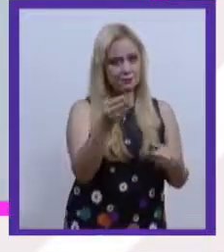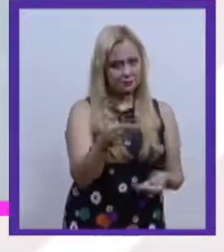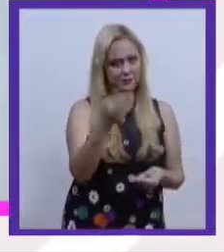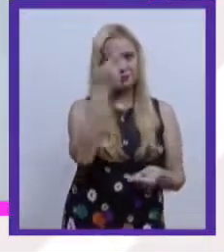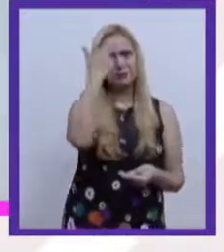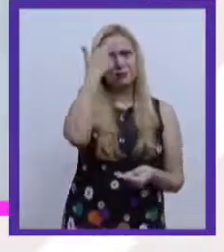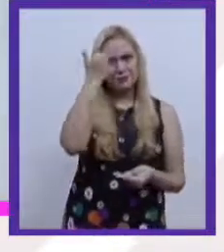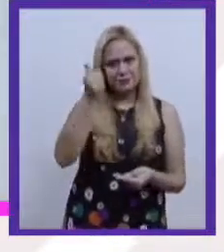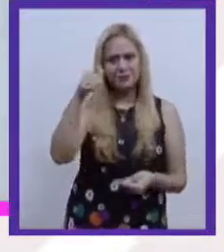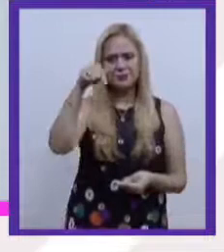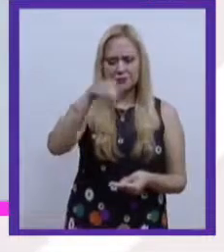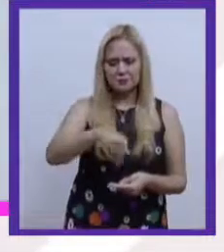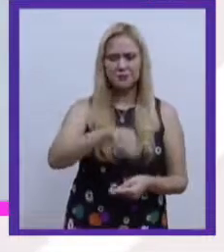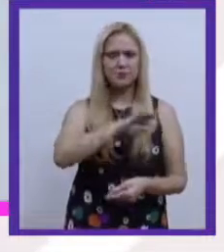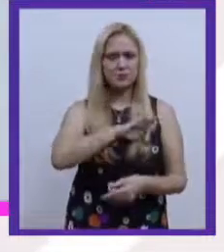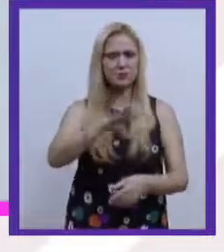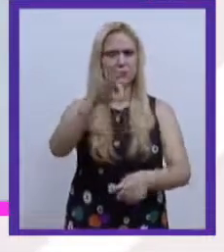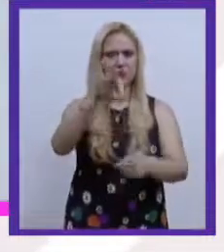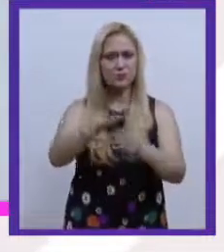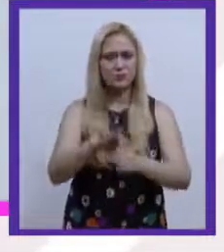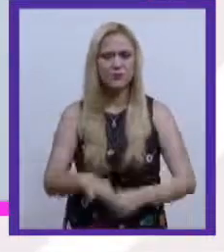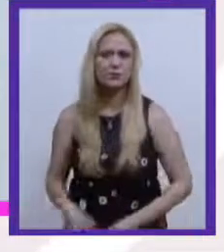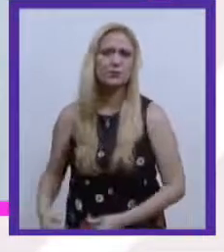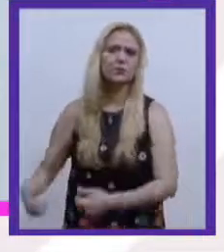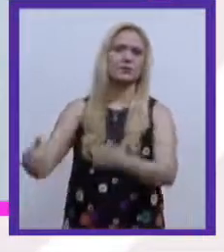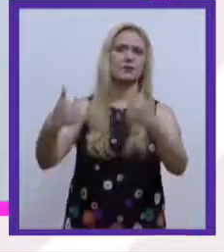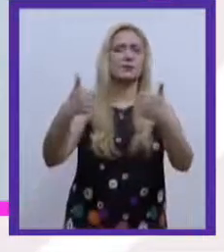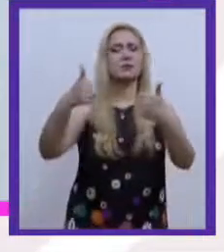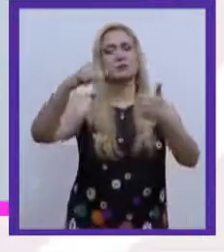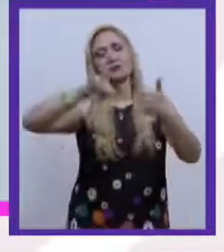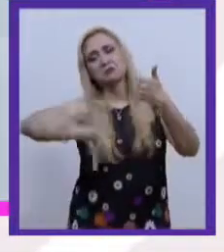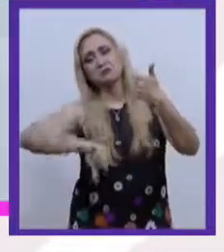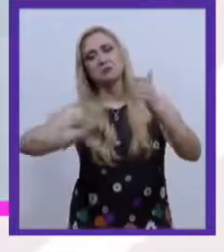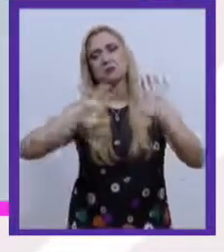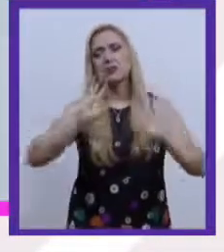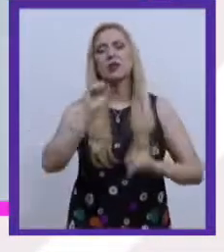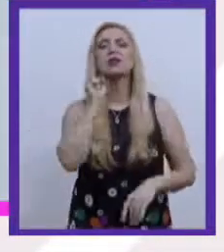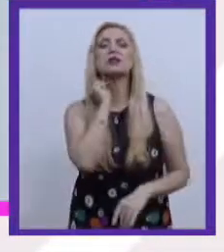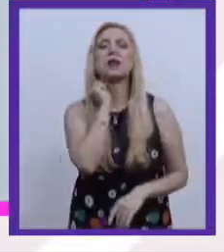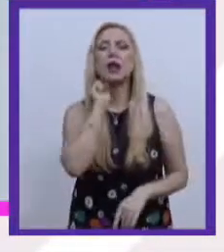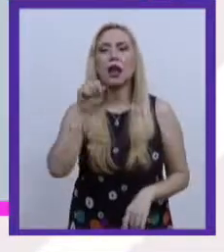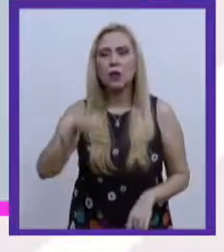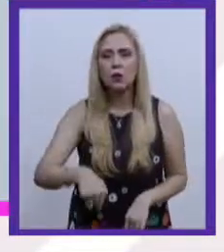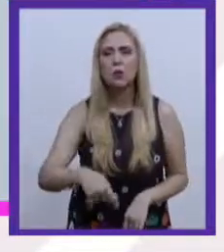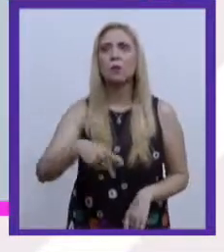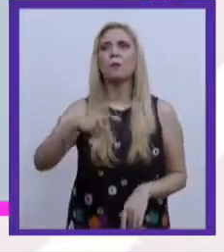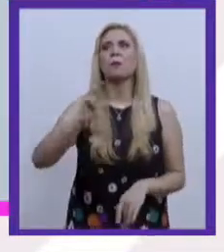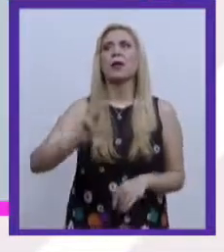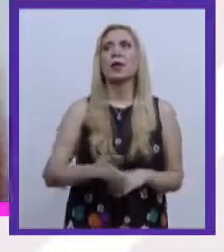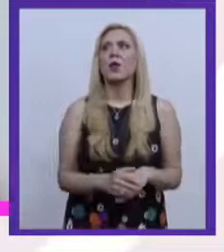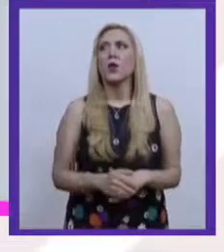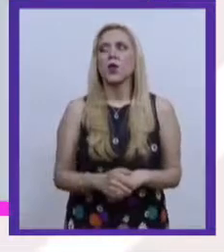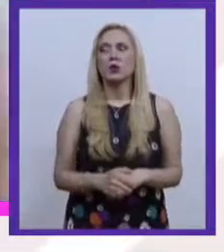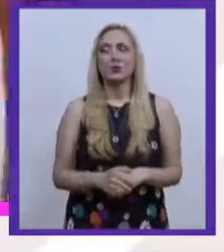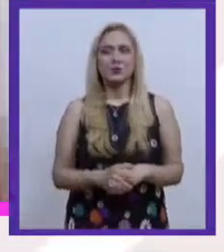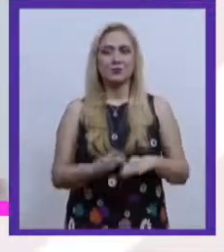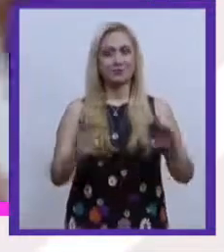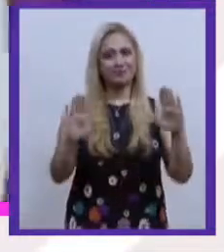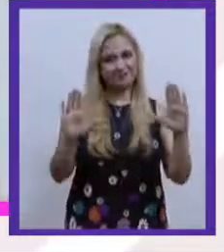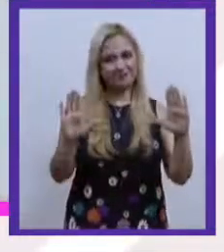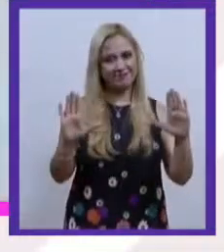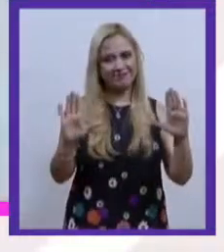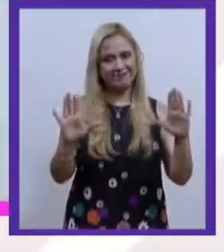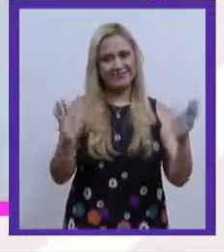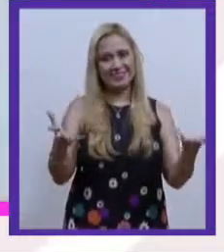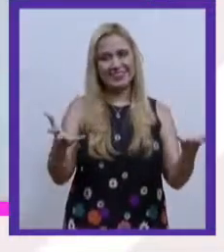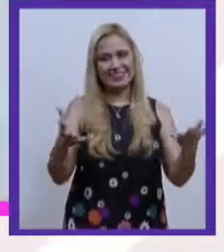y votarla aquí en el Senado. Pero efectivamente, digamos, ahora sí que el mono peludo